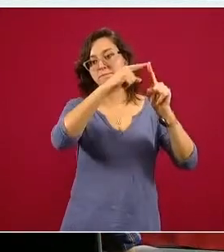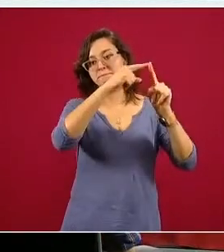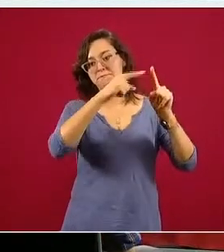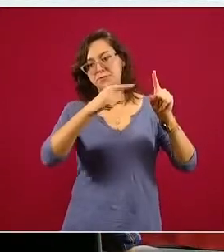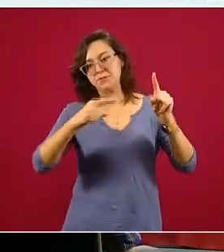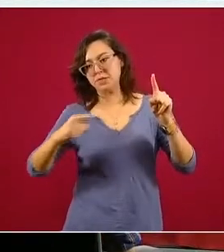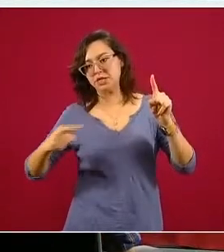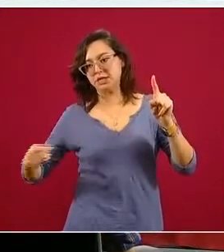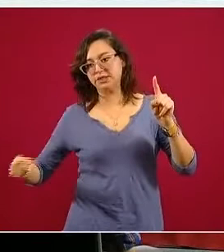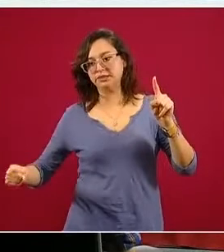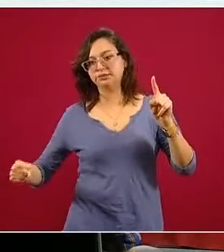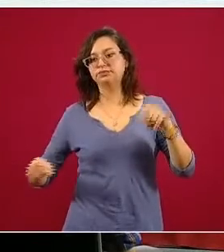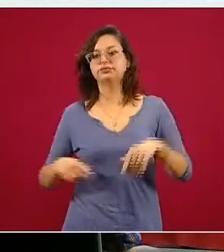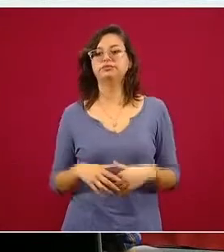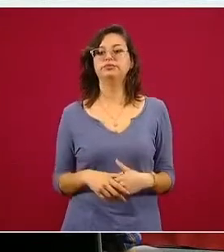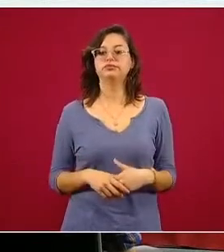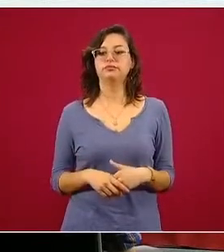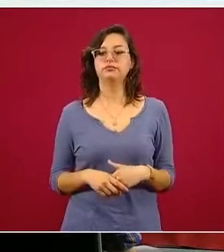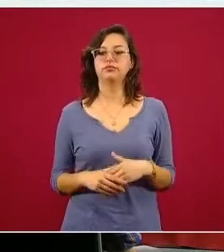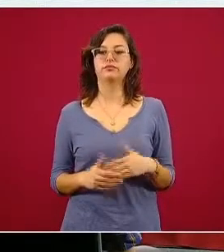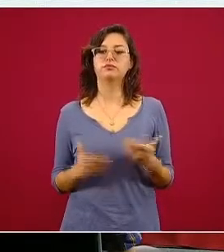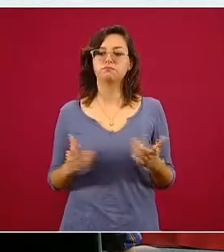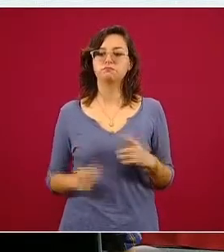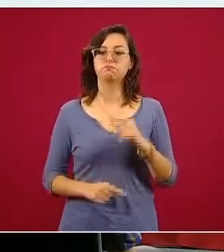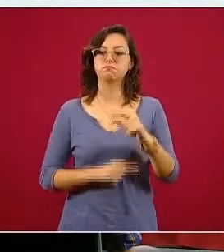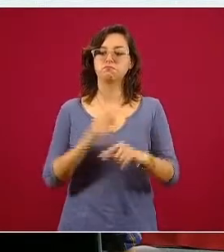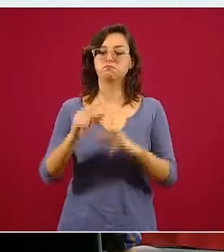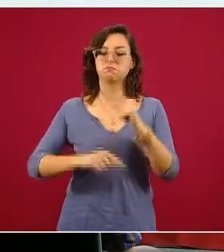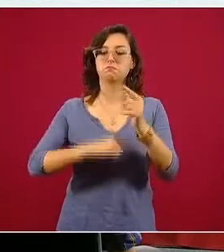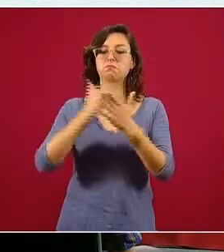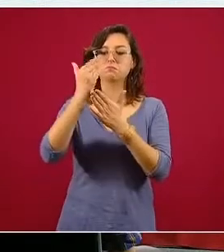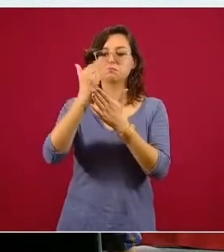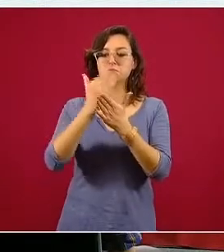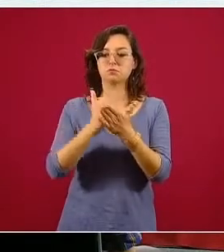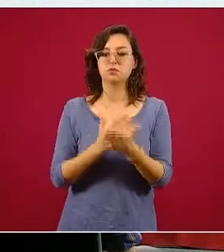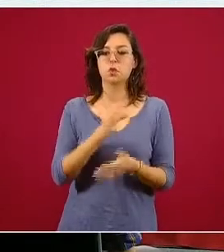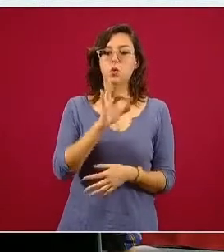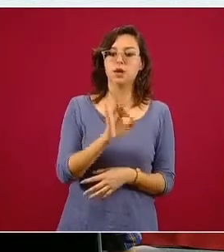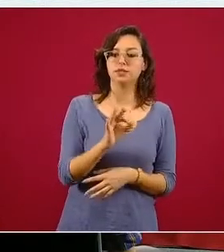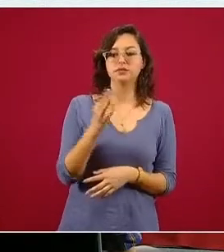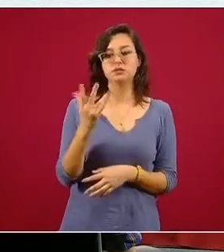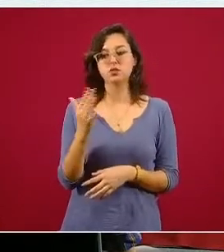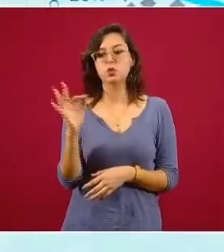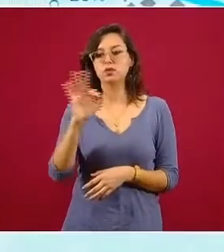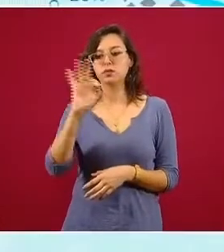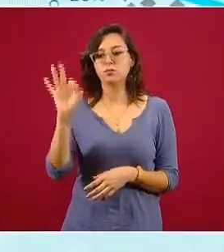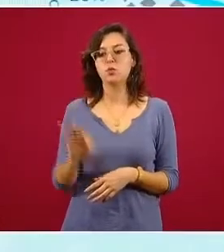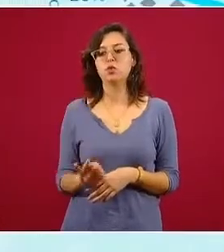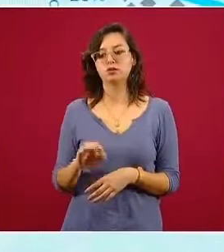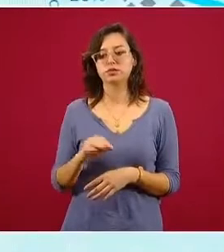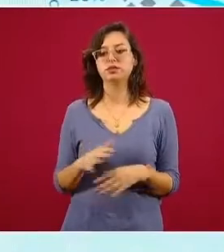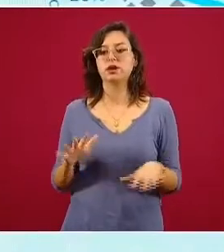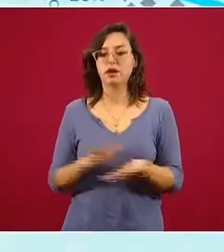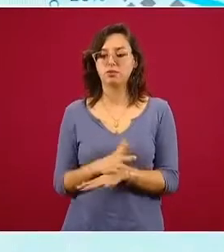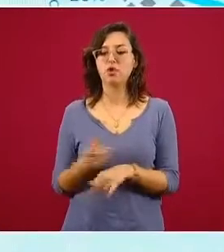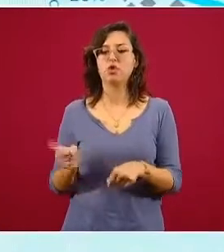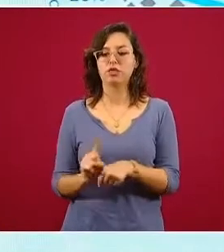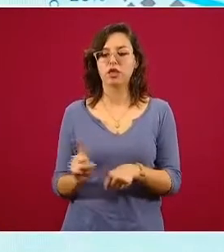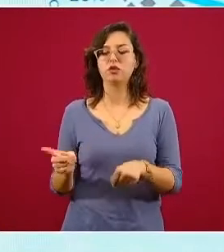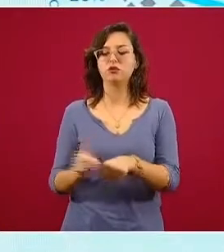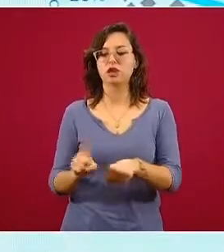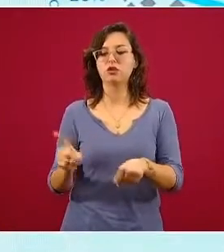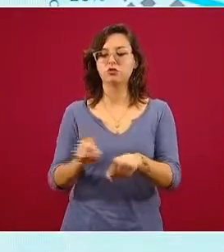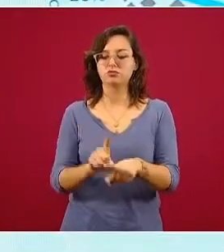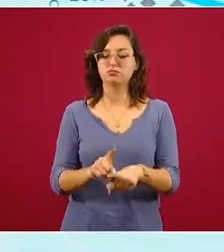tendencia exponencial, vino disminuyendo desde prácticamente un 40-50% de cambio diario que